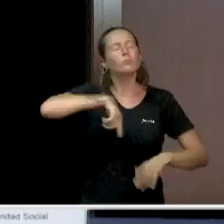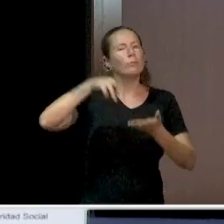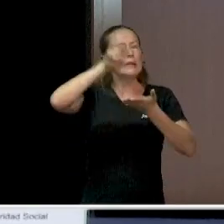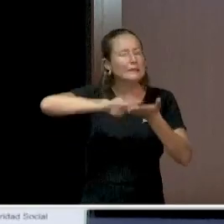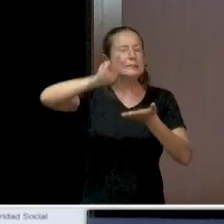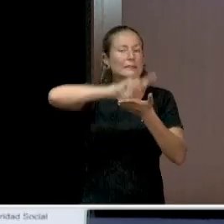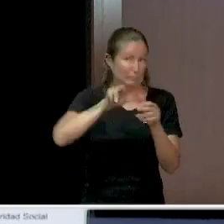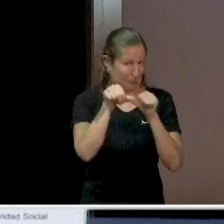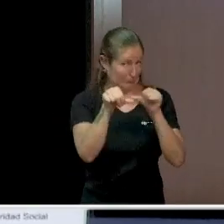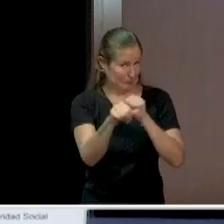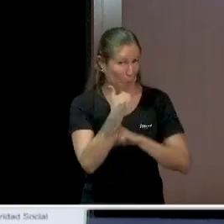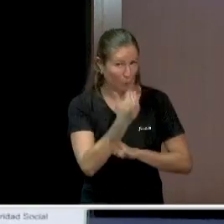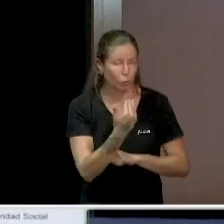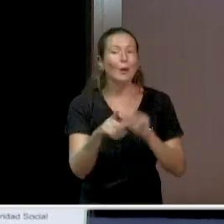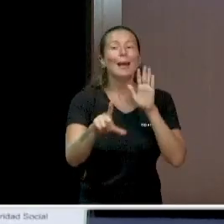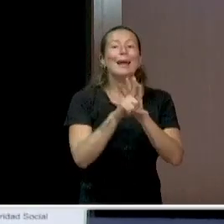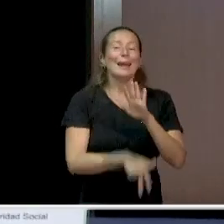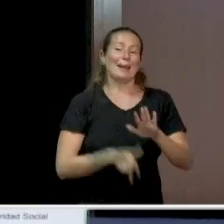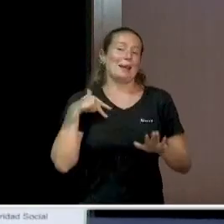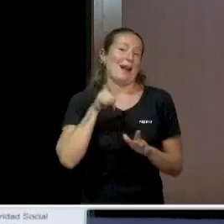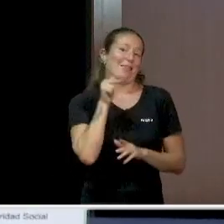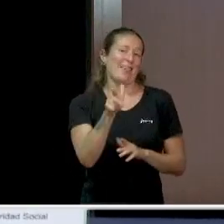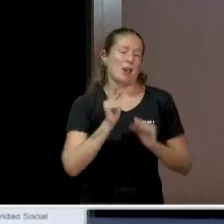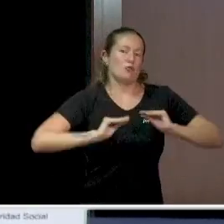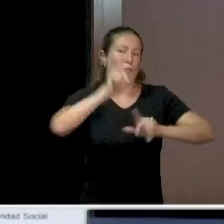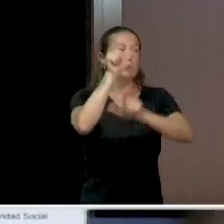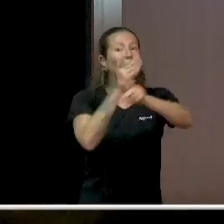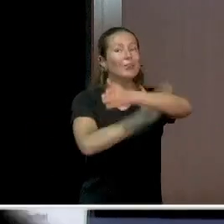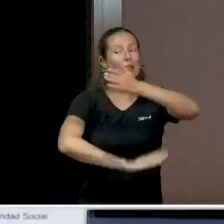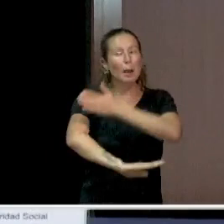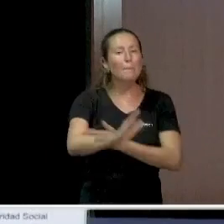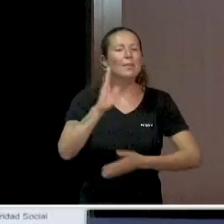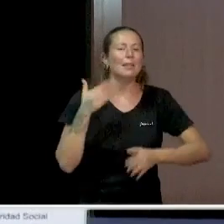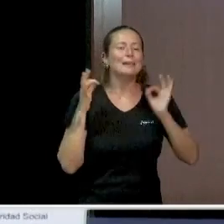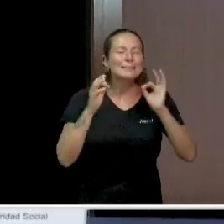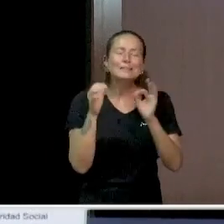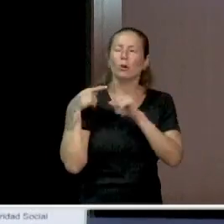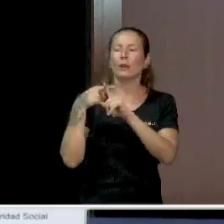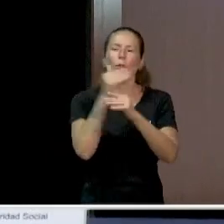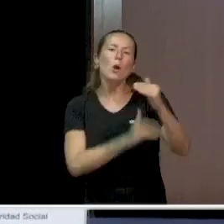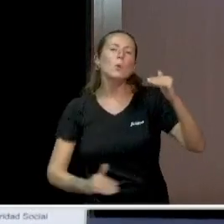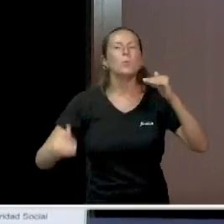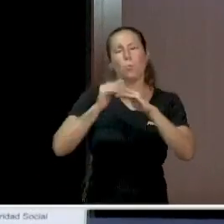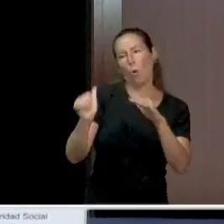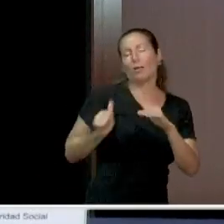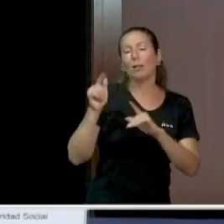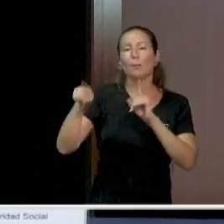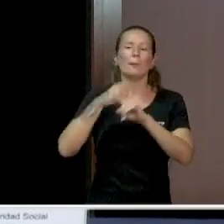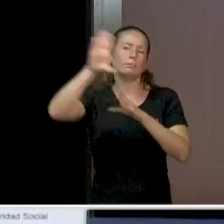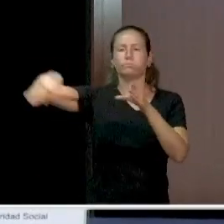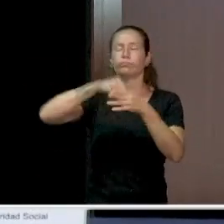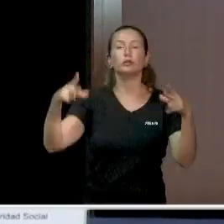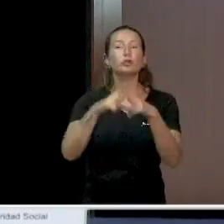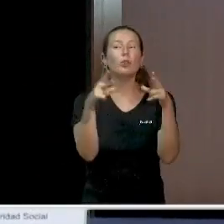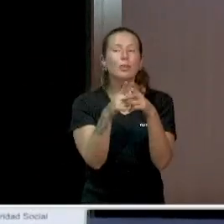de insistirles dentro de unos momentos, la Ley General de Derechos de las Personas con Discapacidad para la Igualdad de Oportunidades y la Inclusión Social